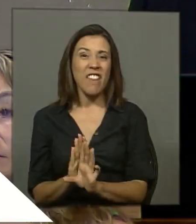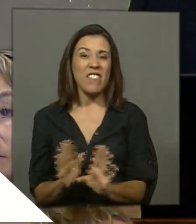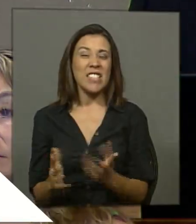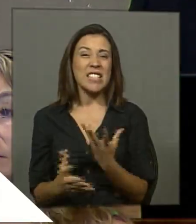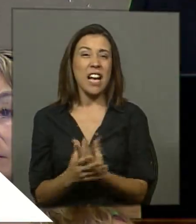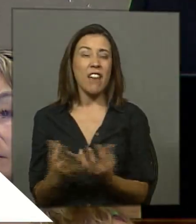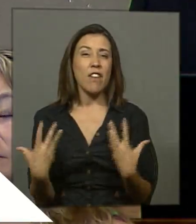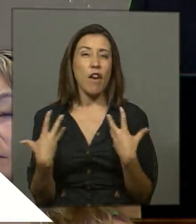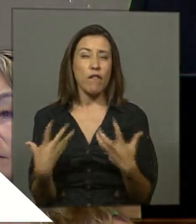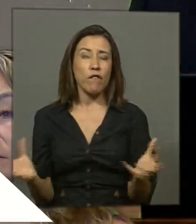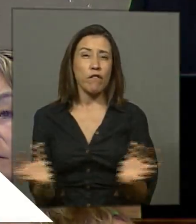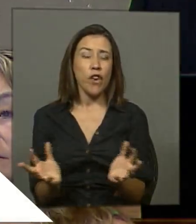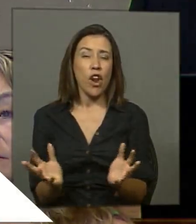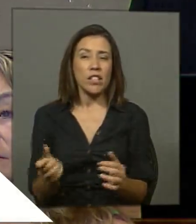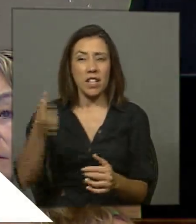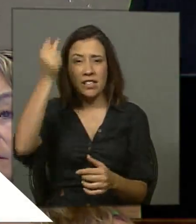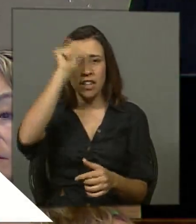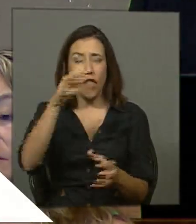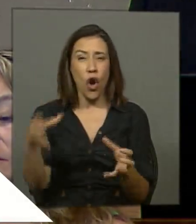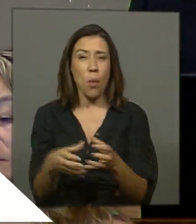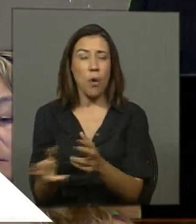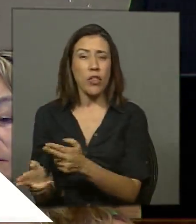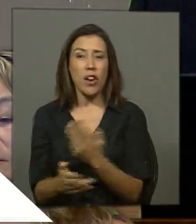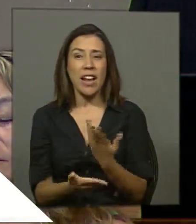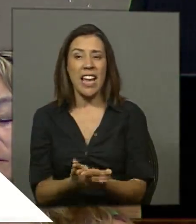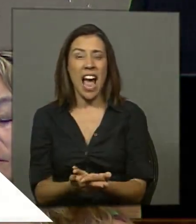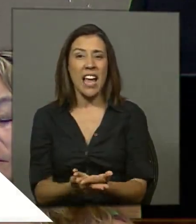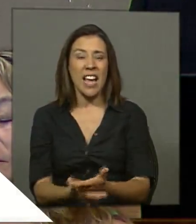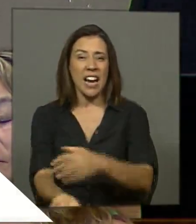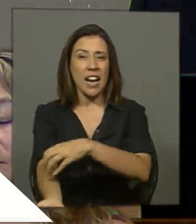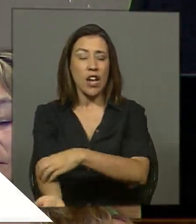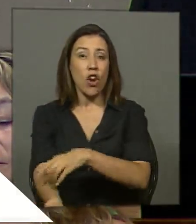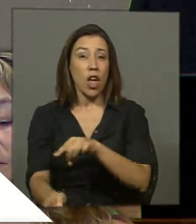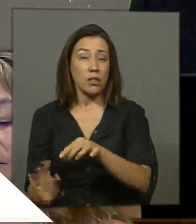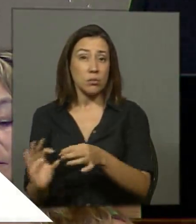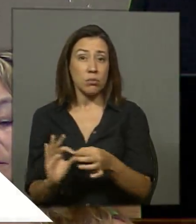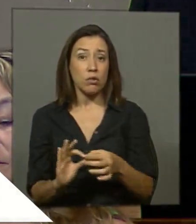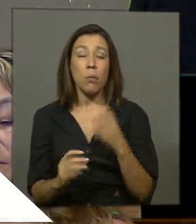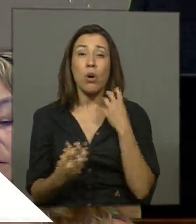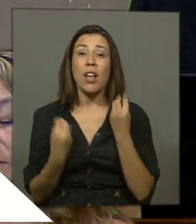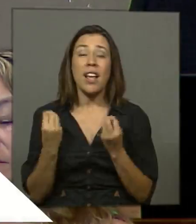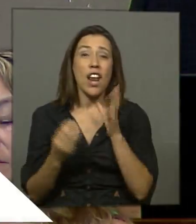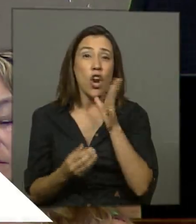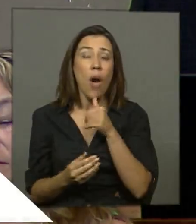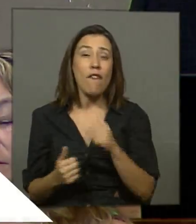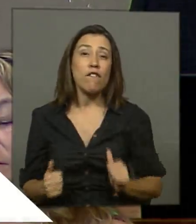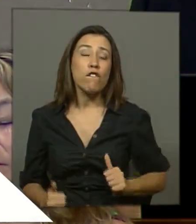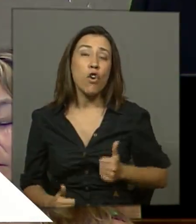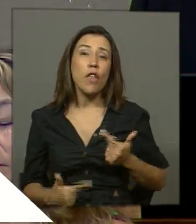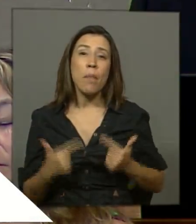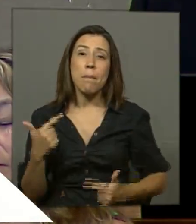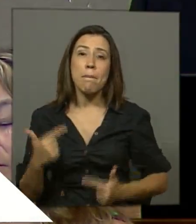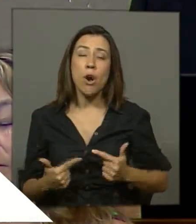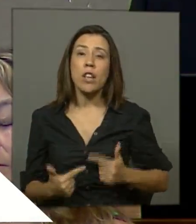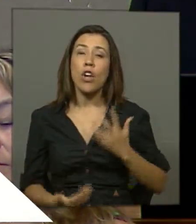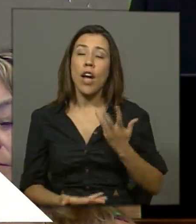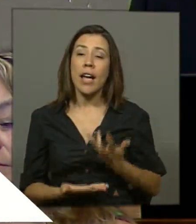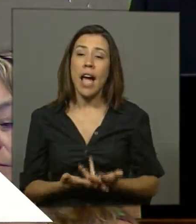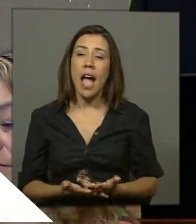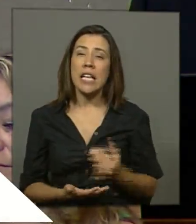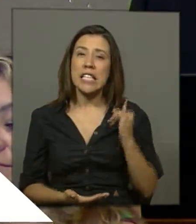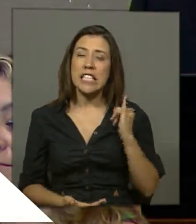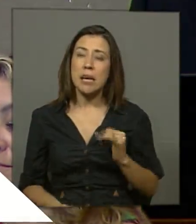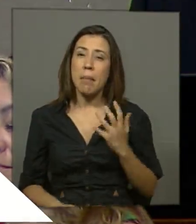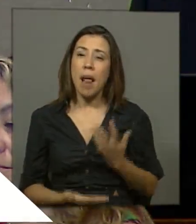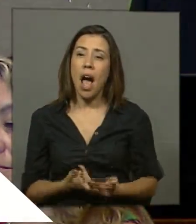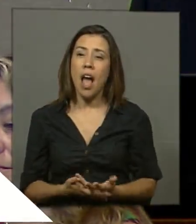la violencia y se condena a los grupos terroristas que existen en la región Y eso es porque no existe voluntad política y porque tienen y siempre